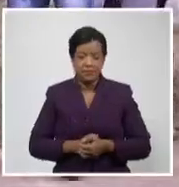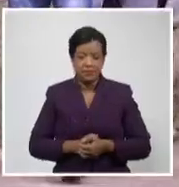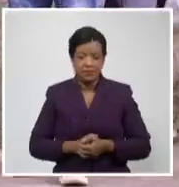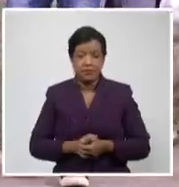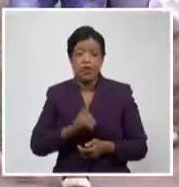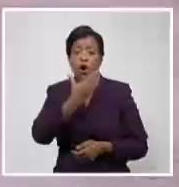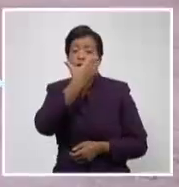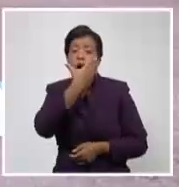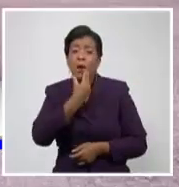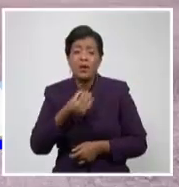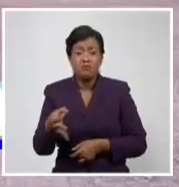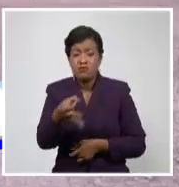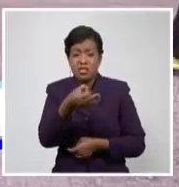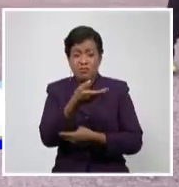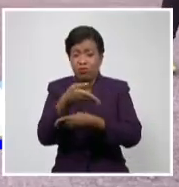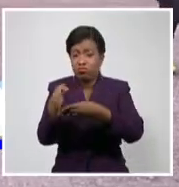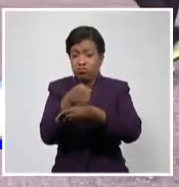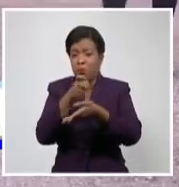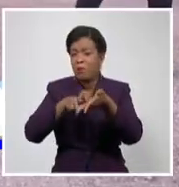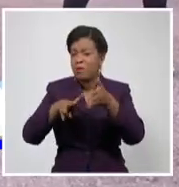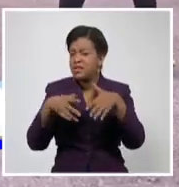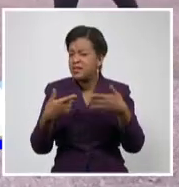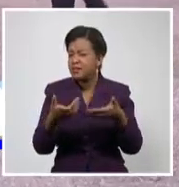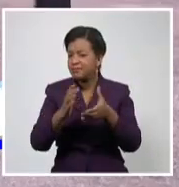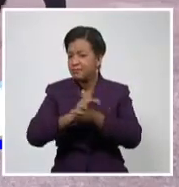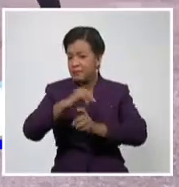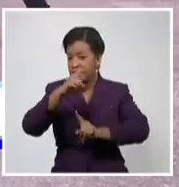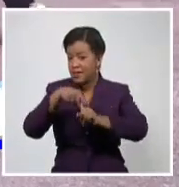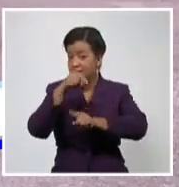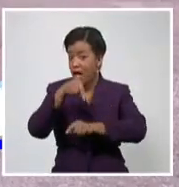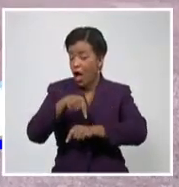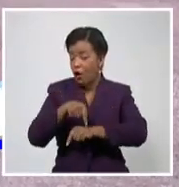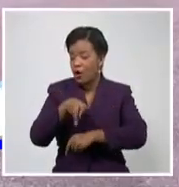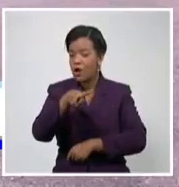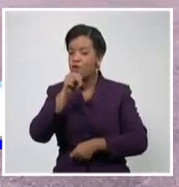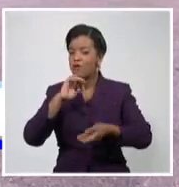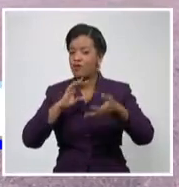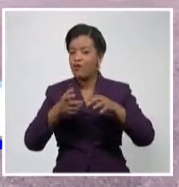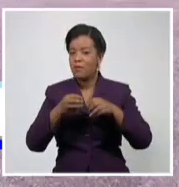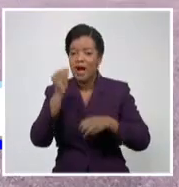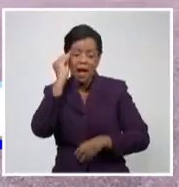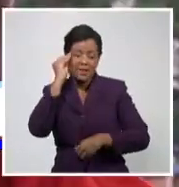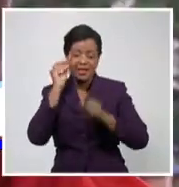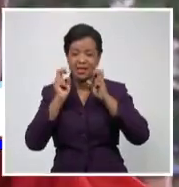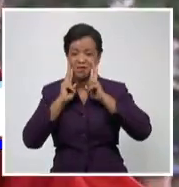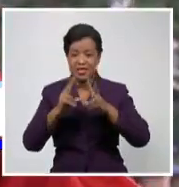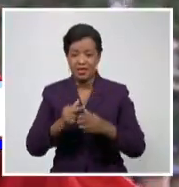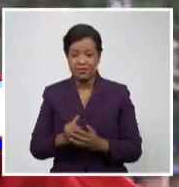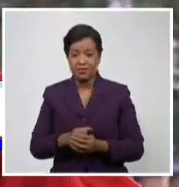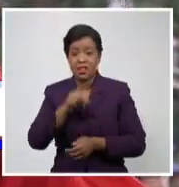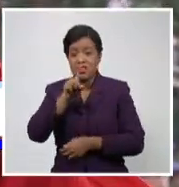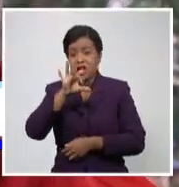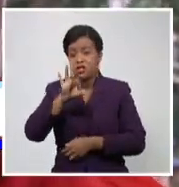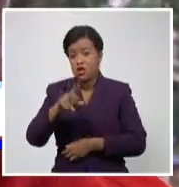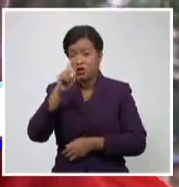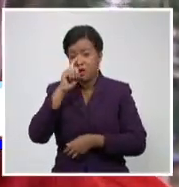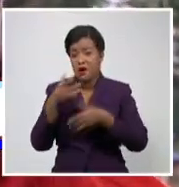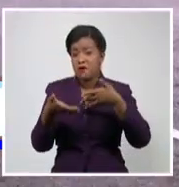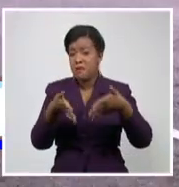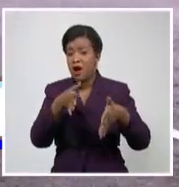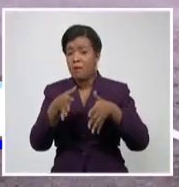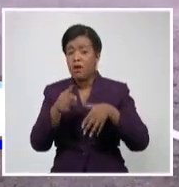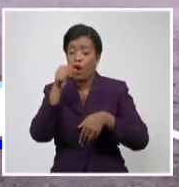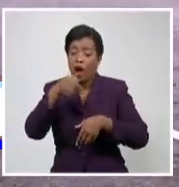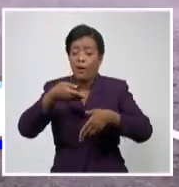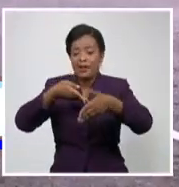Jóvenes de varios municipios de la provincia de Matanzas se enfrentan a una nueva experiencia en sus vidas. Arriban a los 18 años y corresponde la